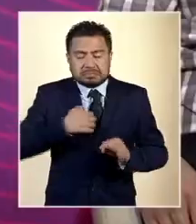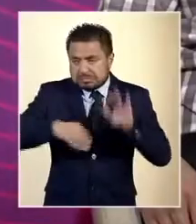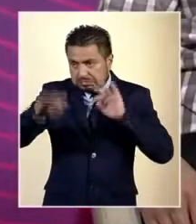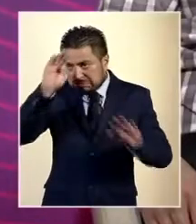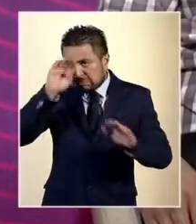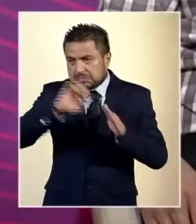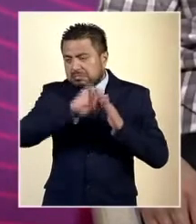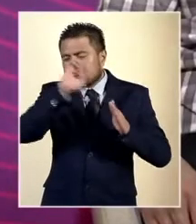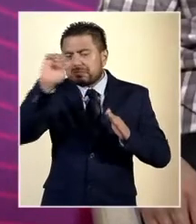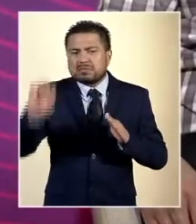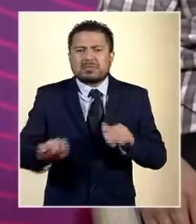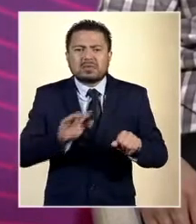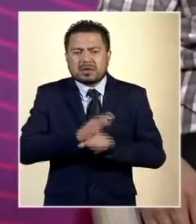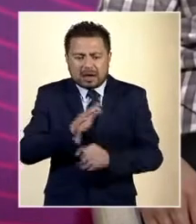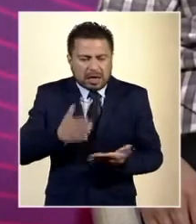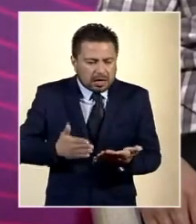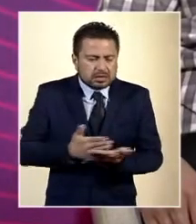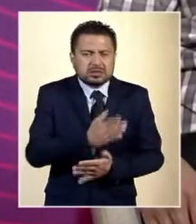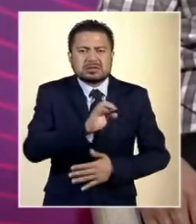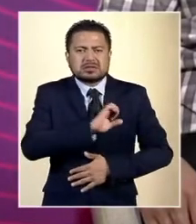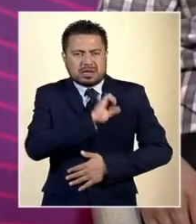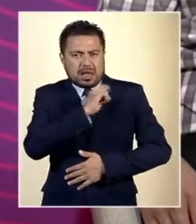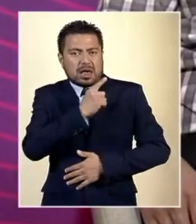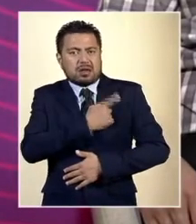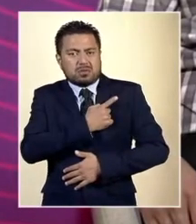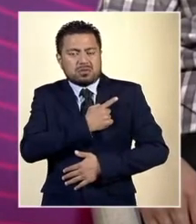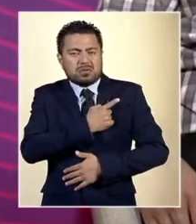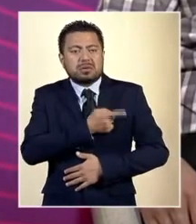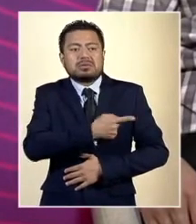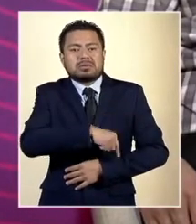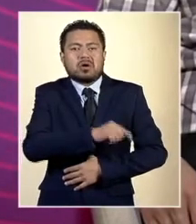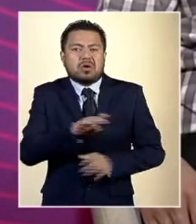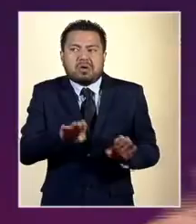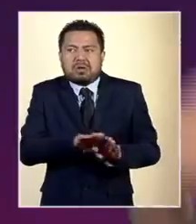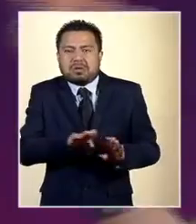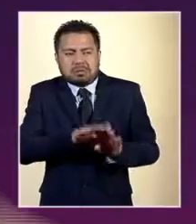por ejemplo, en el acceso a la salud, en